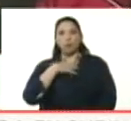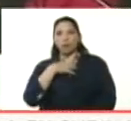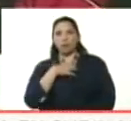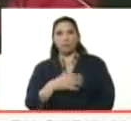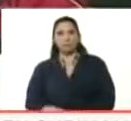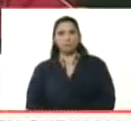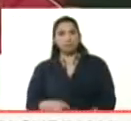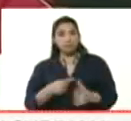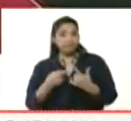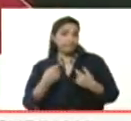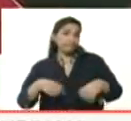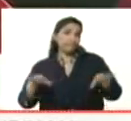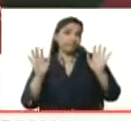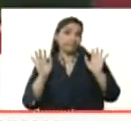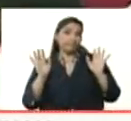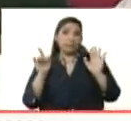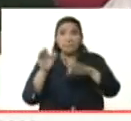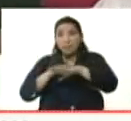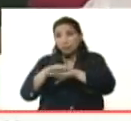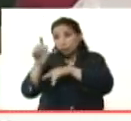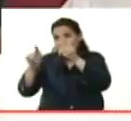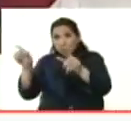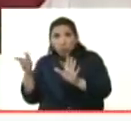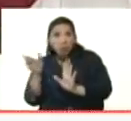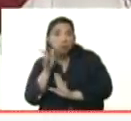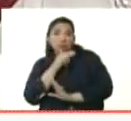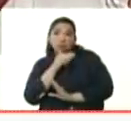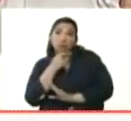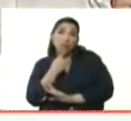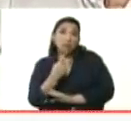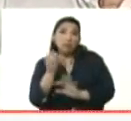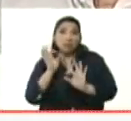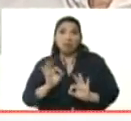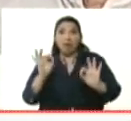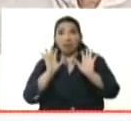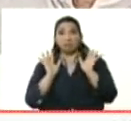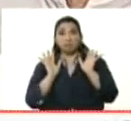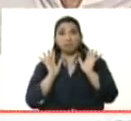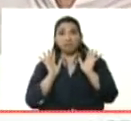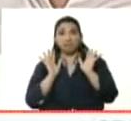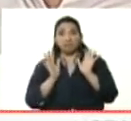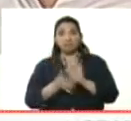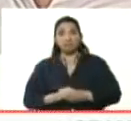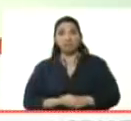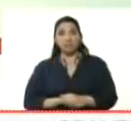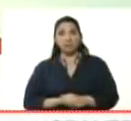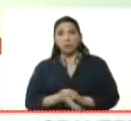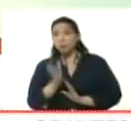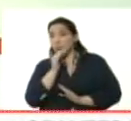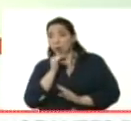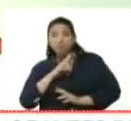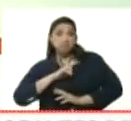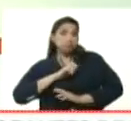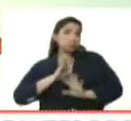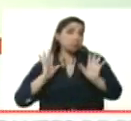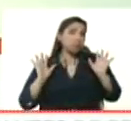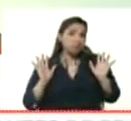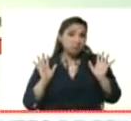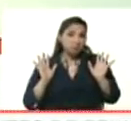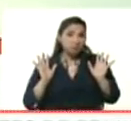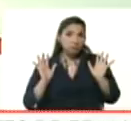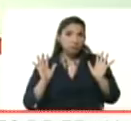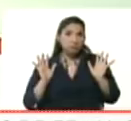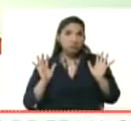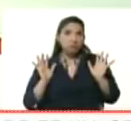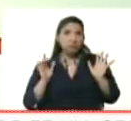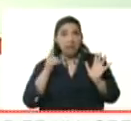¿Ah? Ah, bueno, a ella le pasó. Ve, no te estoy diciendo nada, no te estoy diciendo nada extraño. Ve,